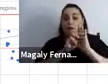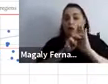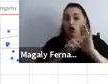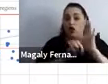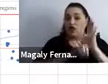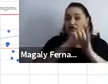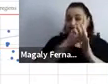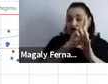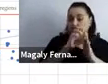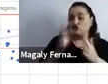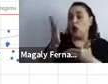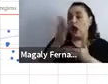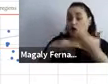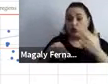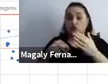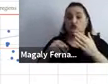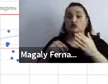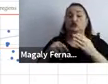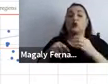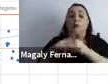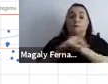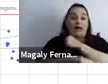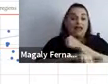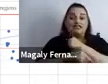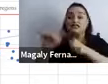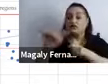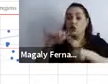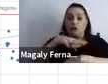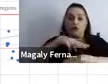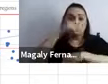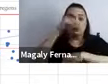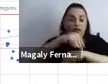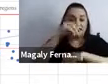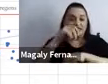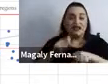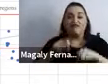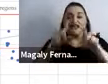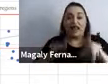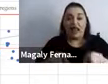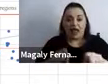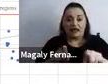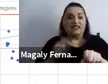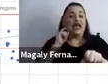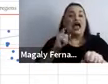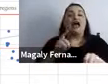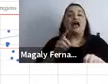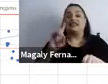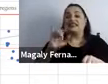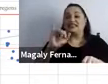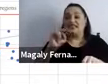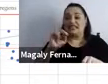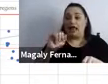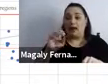o incluso algunos países nórdicos como Suecia, como Finlandia, como Dinamarca,